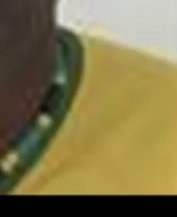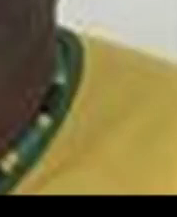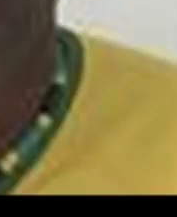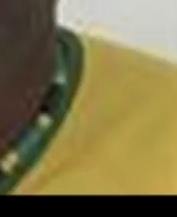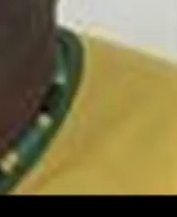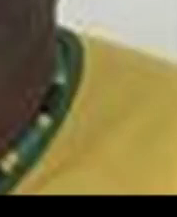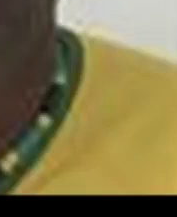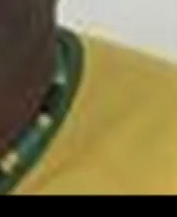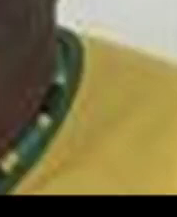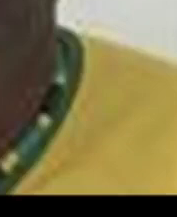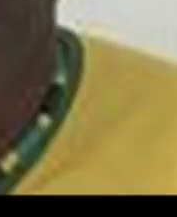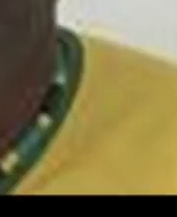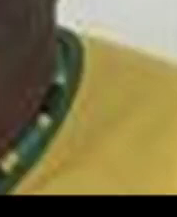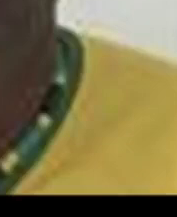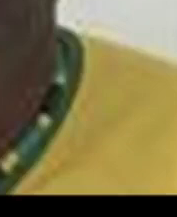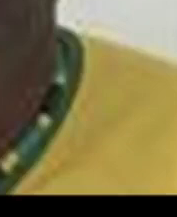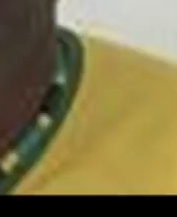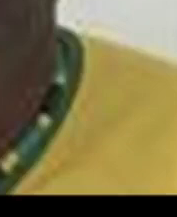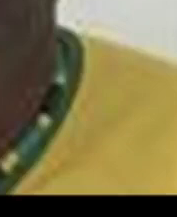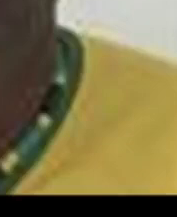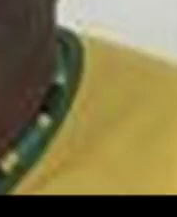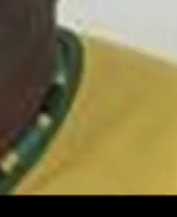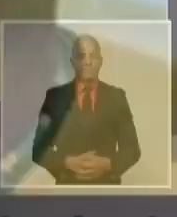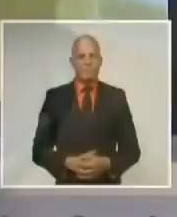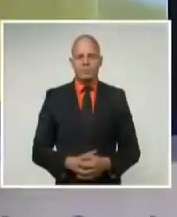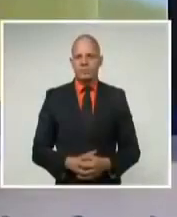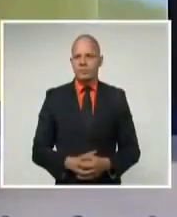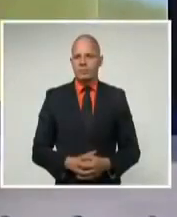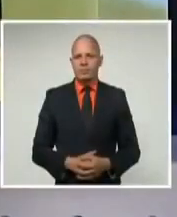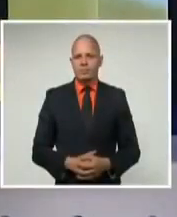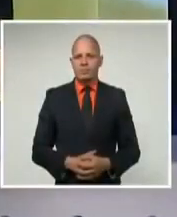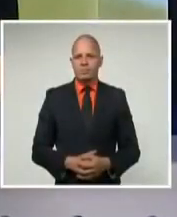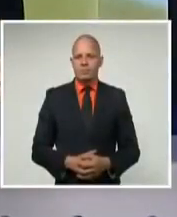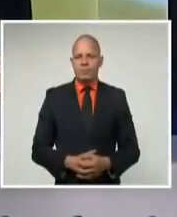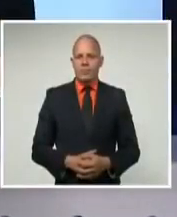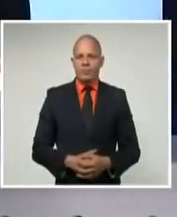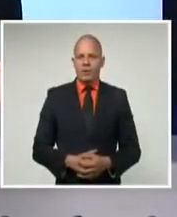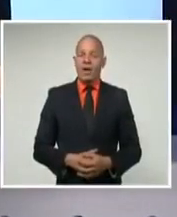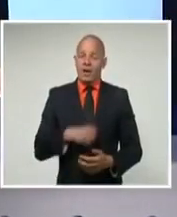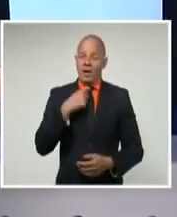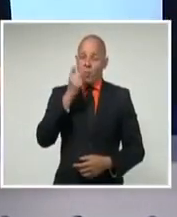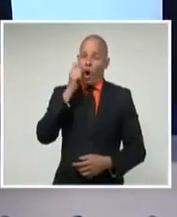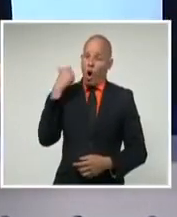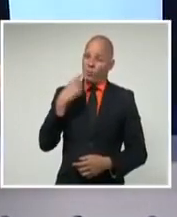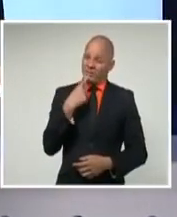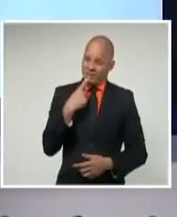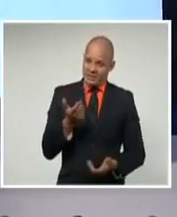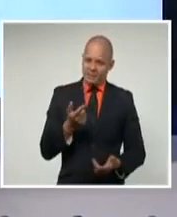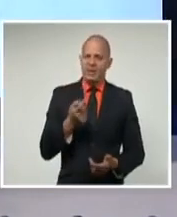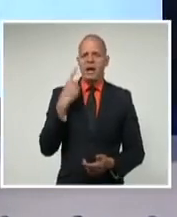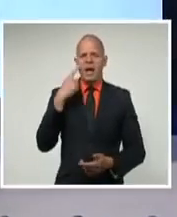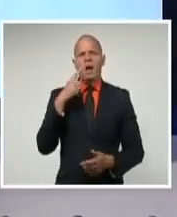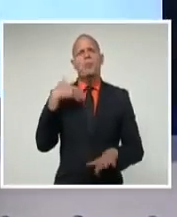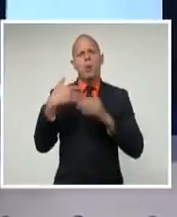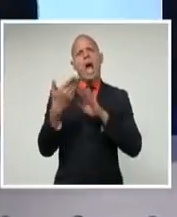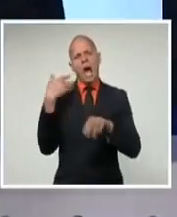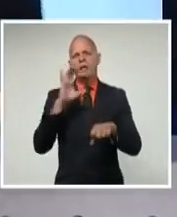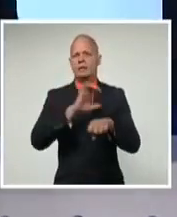de derechos en el 2011 y por desacato en el 2021. Lamentablemente, una mujer también, ahí la vieron en el